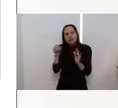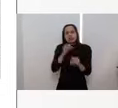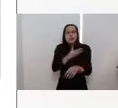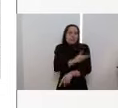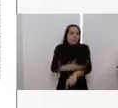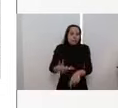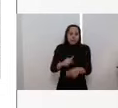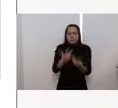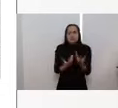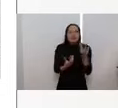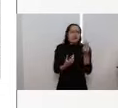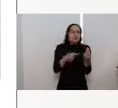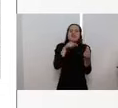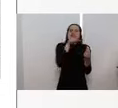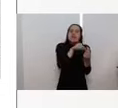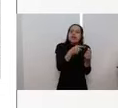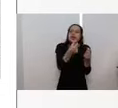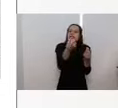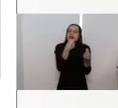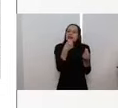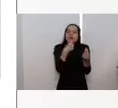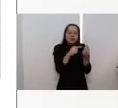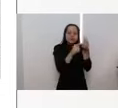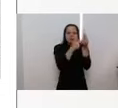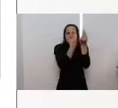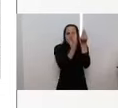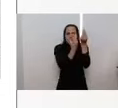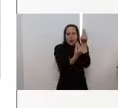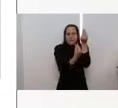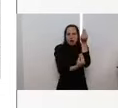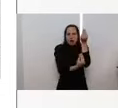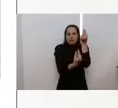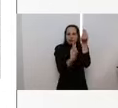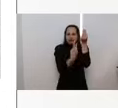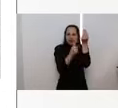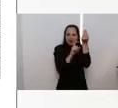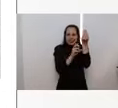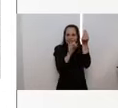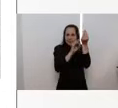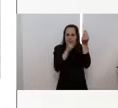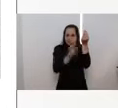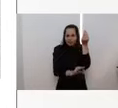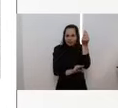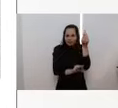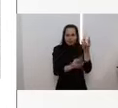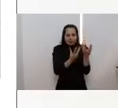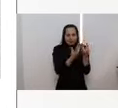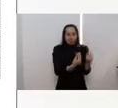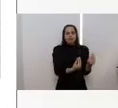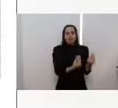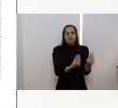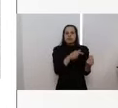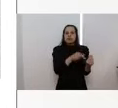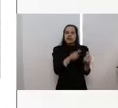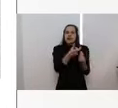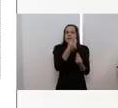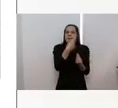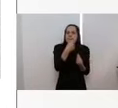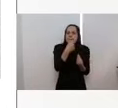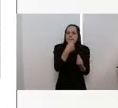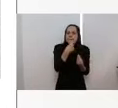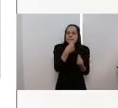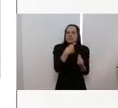ese grupo de medicamentos hay dos subgrupos que consumen el 60% que son el grupo de los medicamentos antineoplásicos